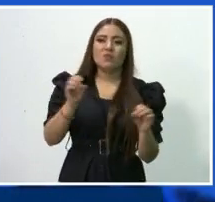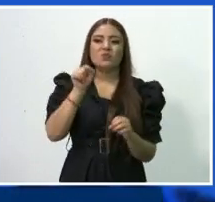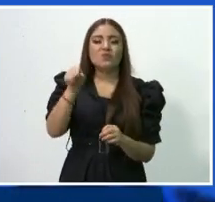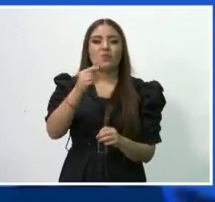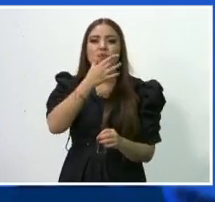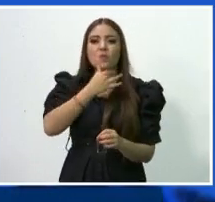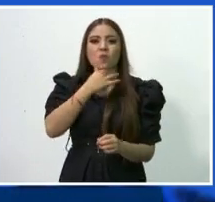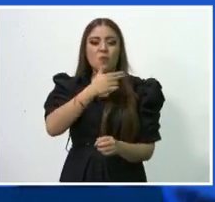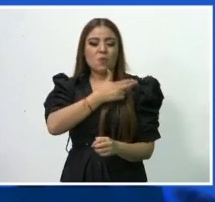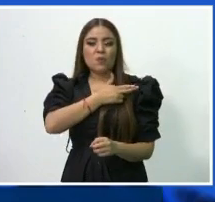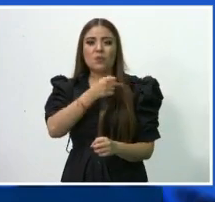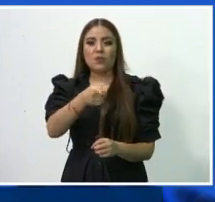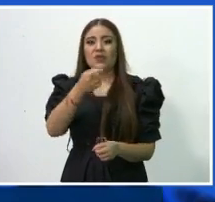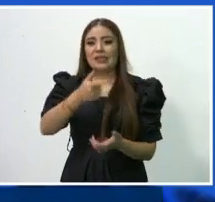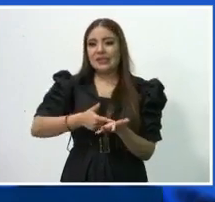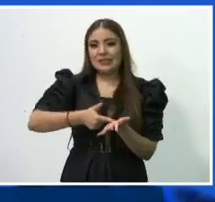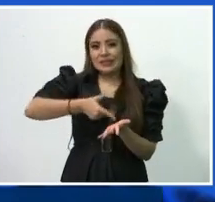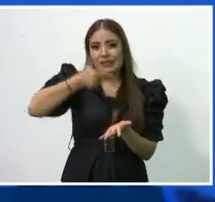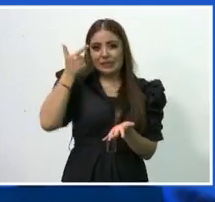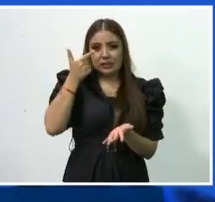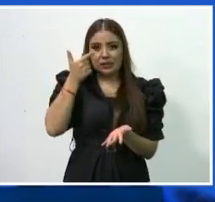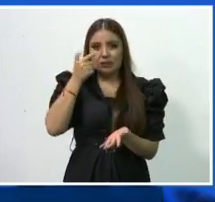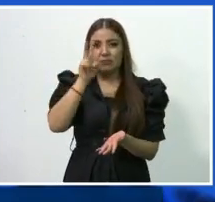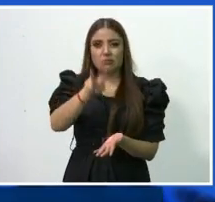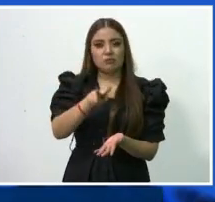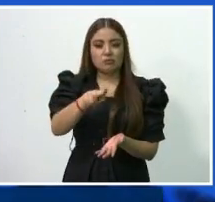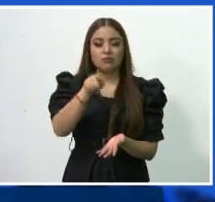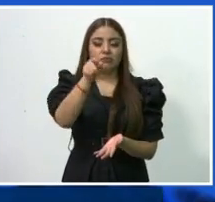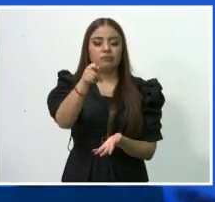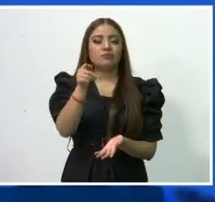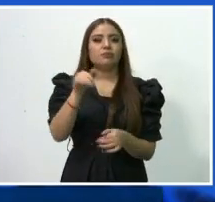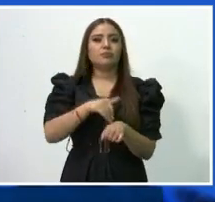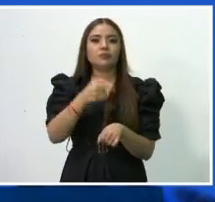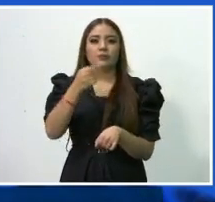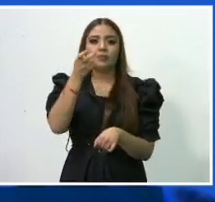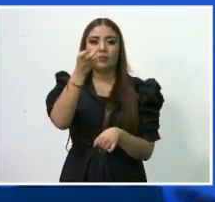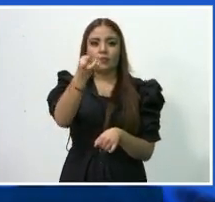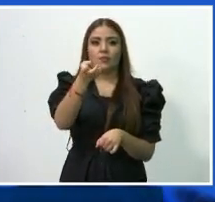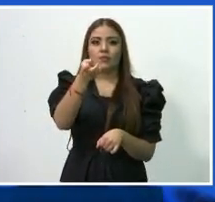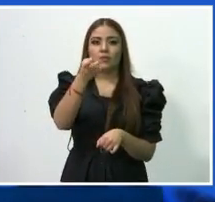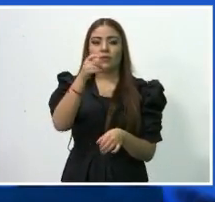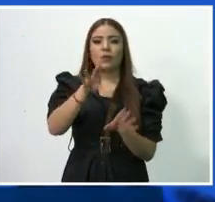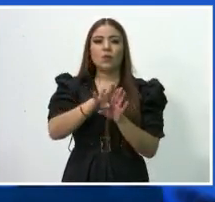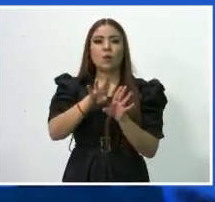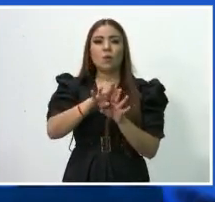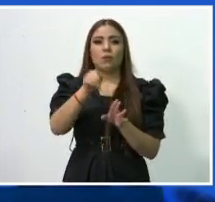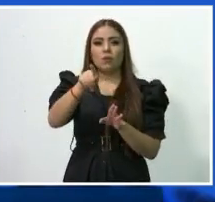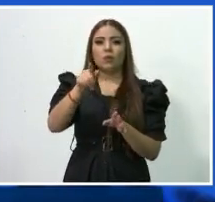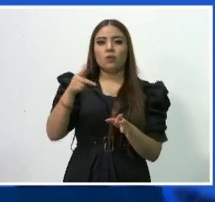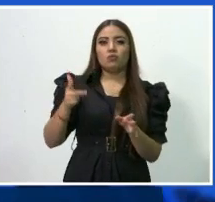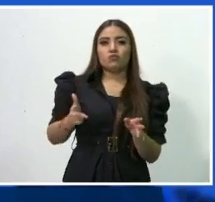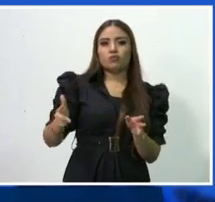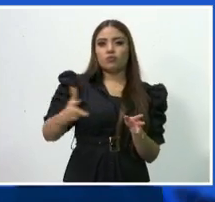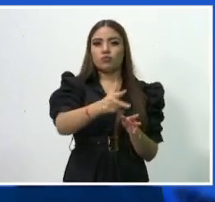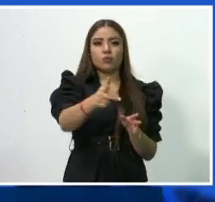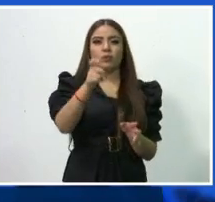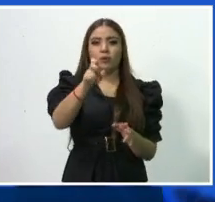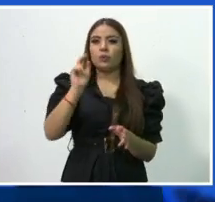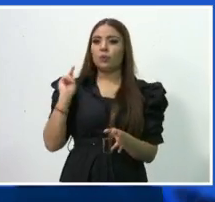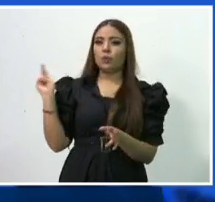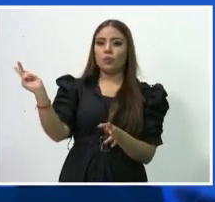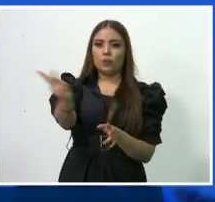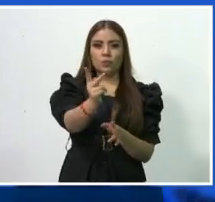lo comentaba en estado salud grave y esta situación seguramente está relacionada con el exceso de velocidad al transitar sobre el periférico